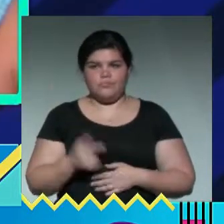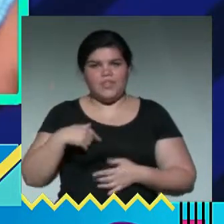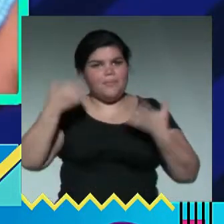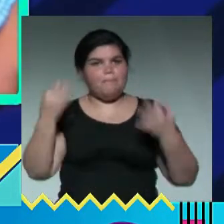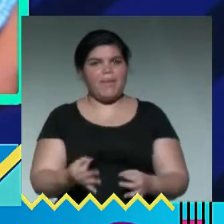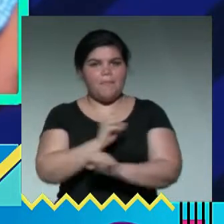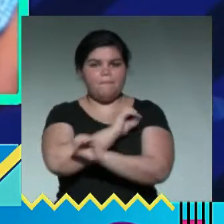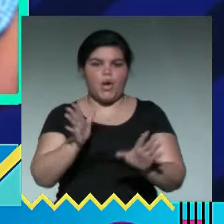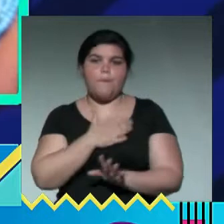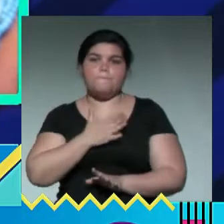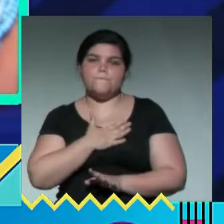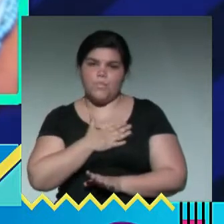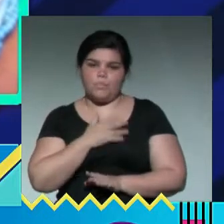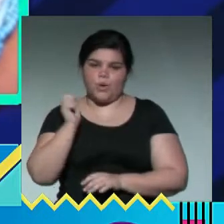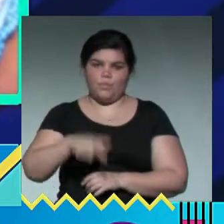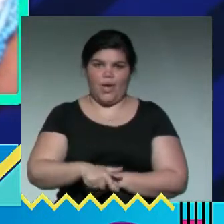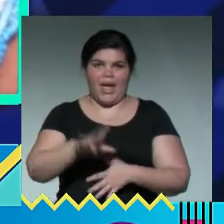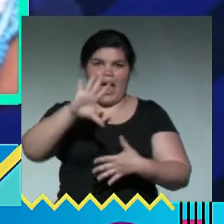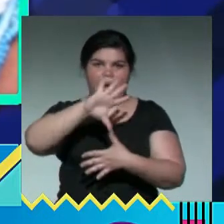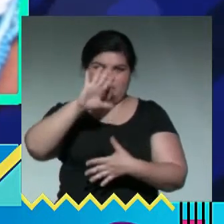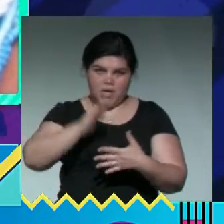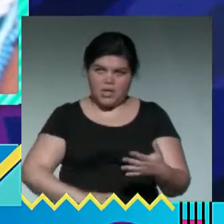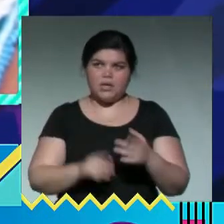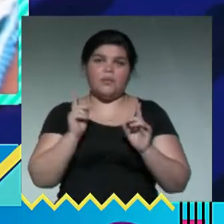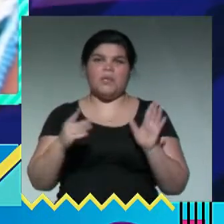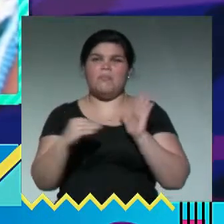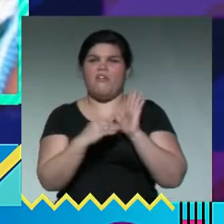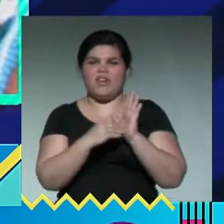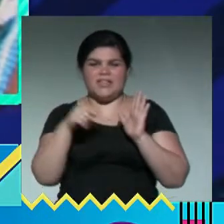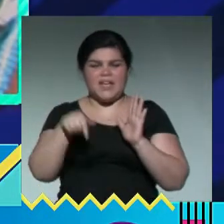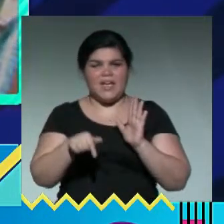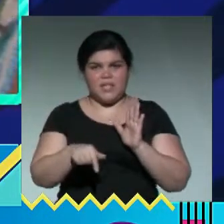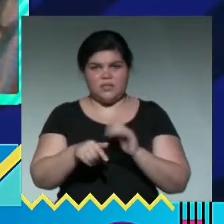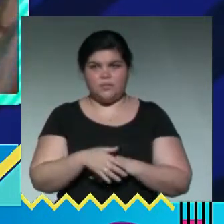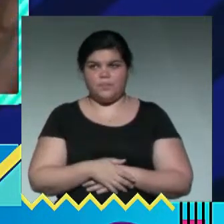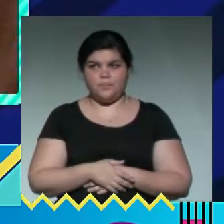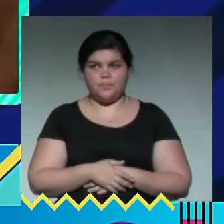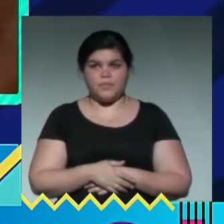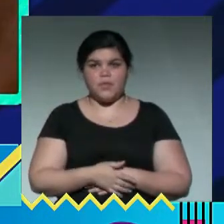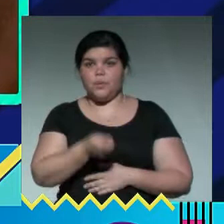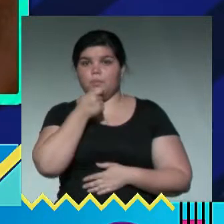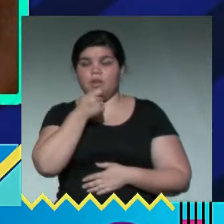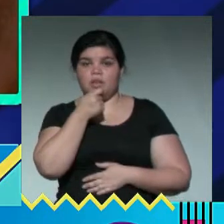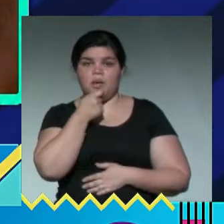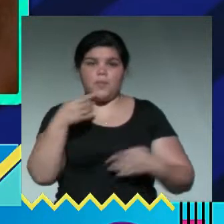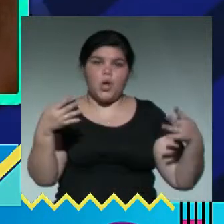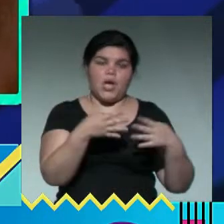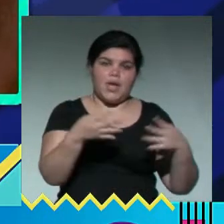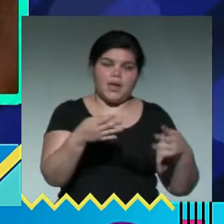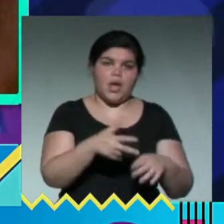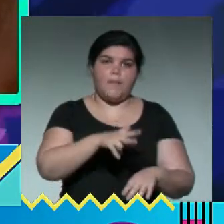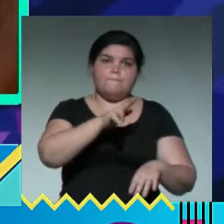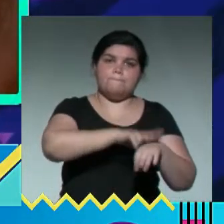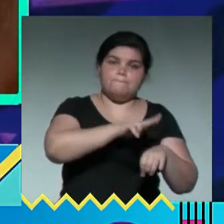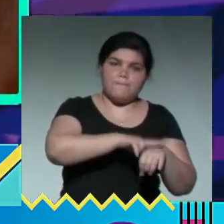bien americano en función de esta efemérides y de este tema que nos convoca. Por ejemplo, la guerra del Chaco entre Paraguay y